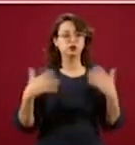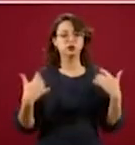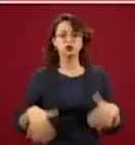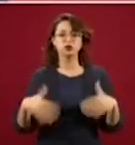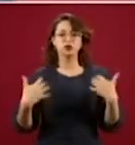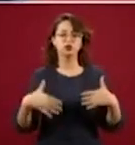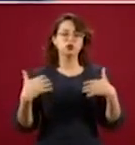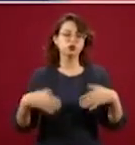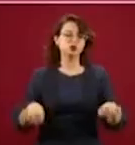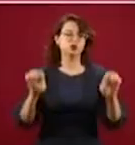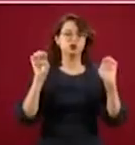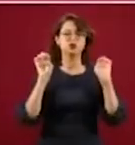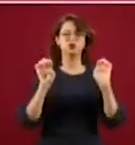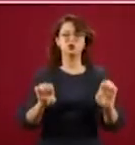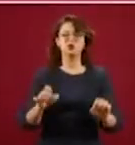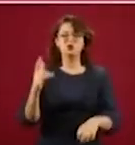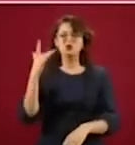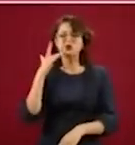cada uno